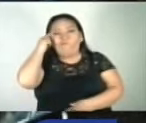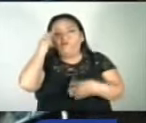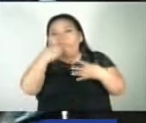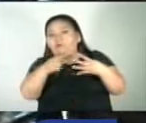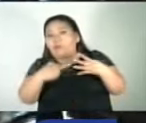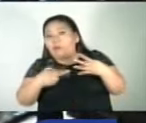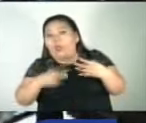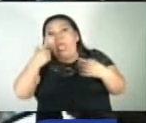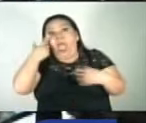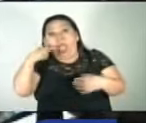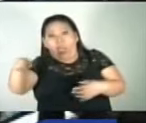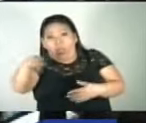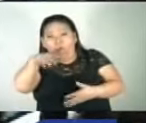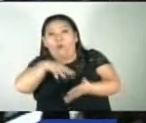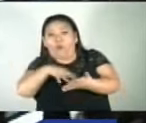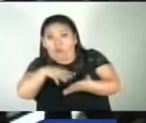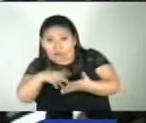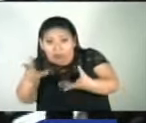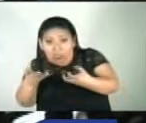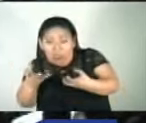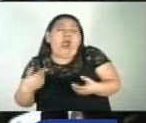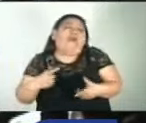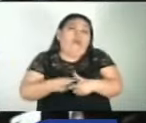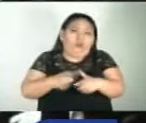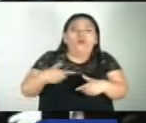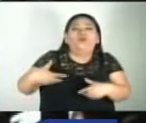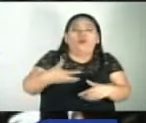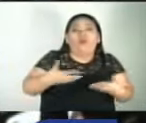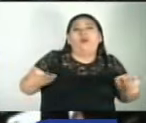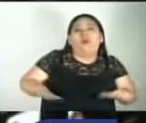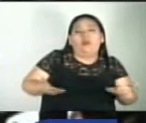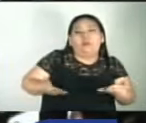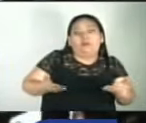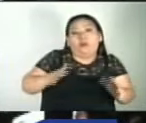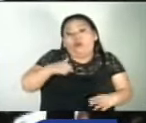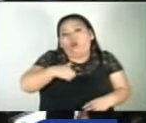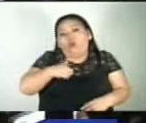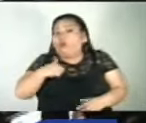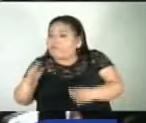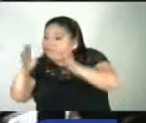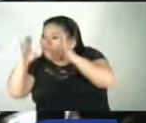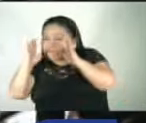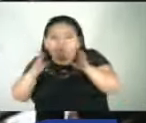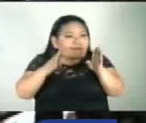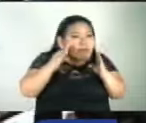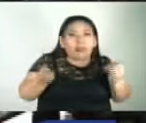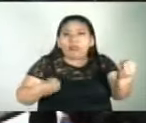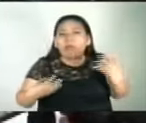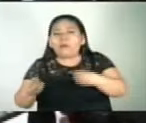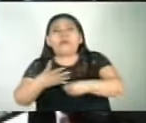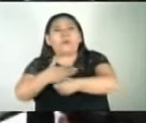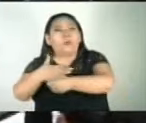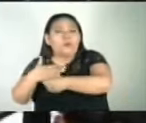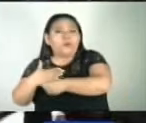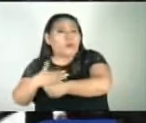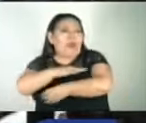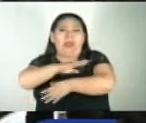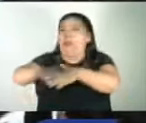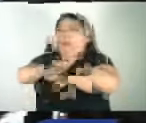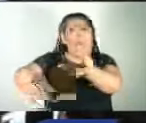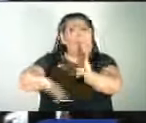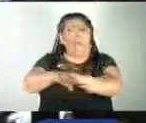si el pueblo salvadoreño quiere que lo evaluemos, pues lo haremos, ¿verdad? O sea, yo estoy escuchando a todos los partidos de la oposición, a todos